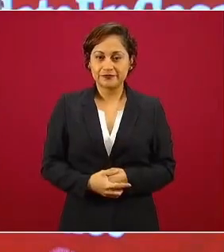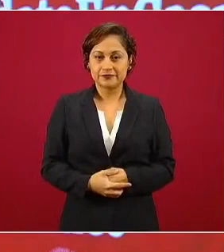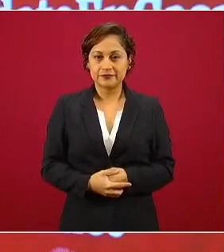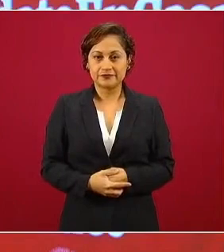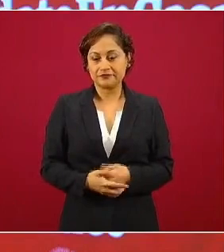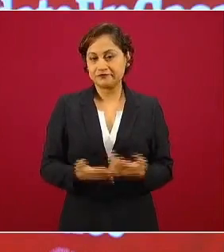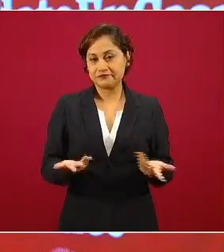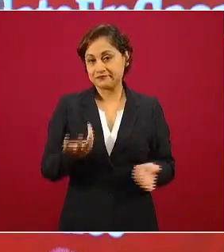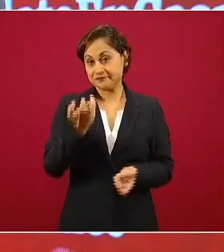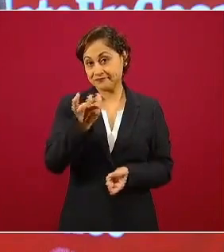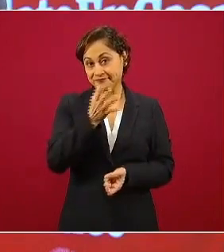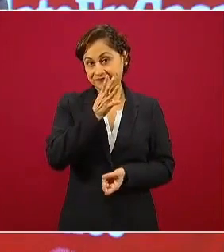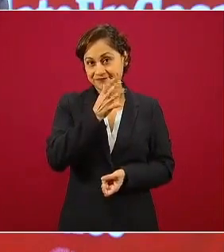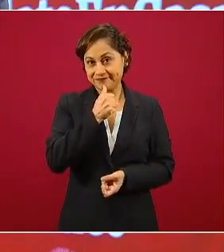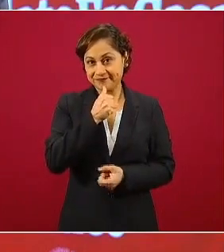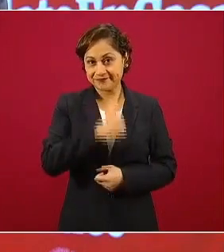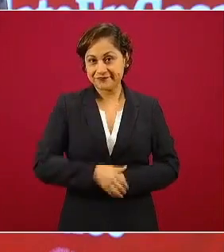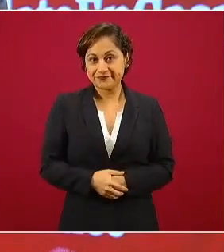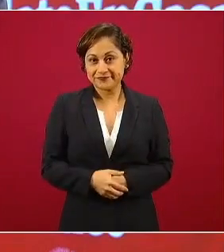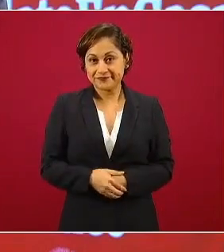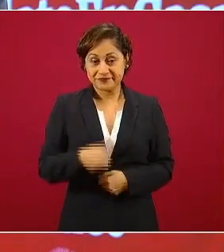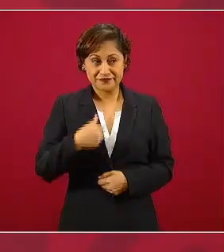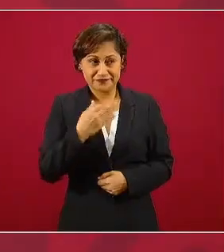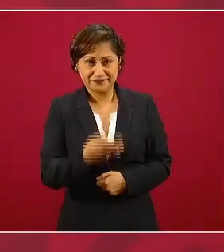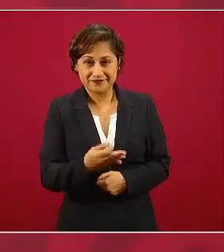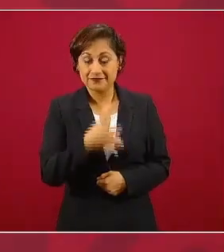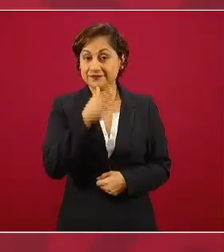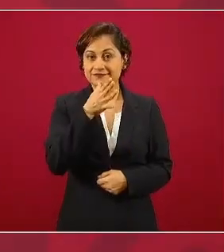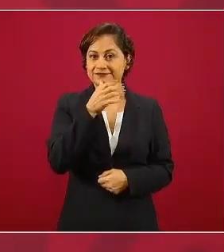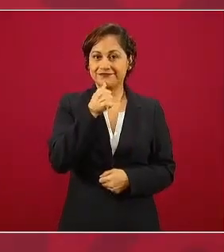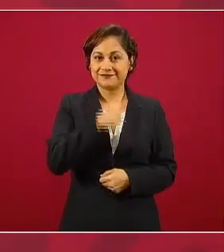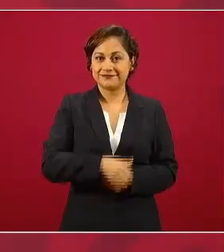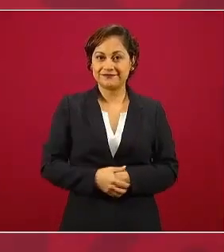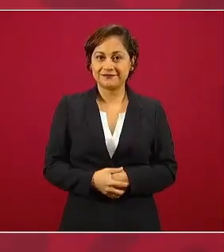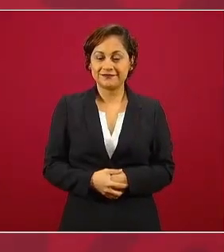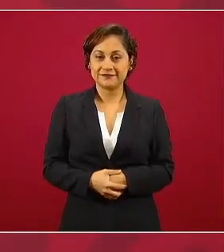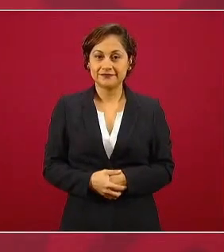No se puede permitir eso.